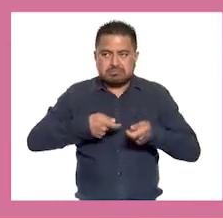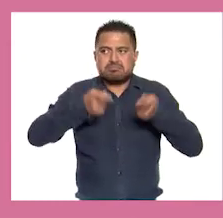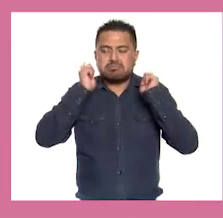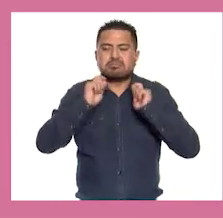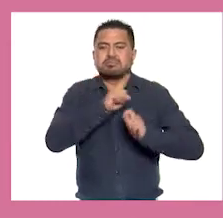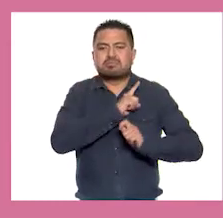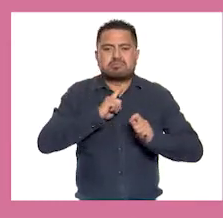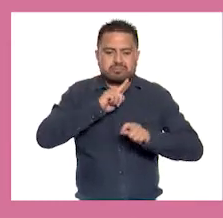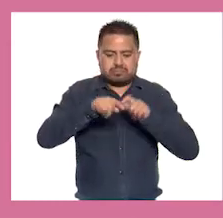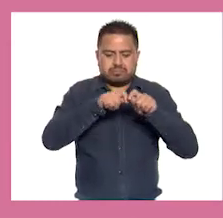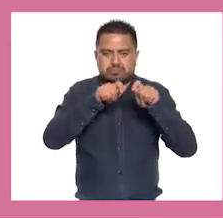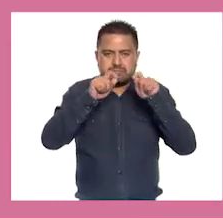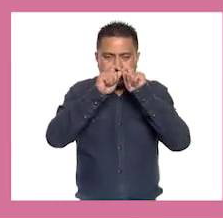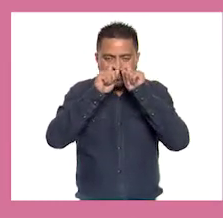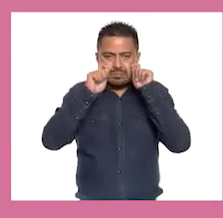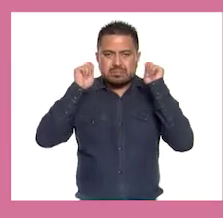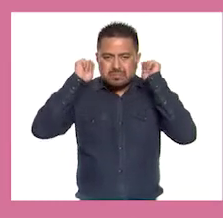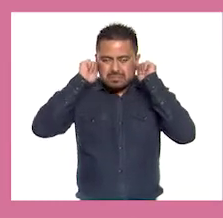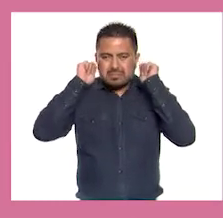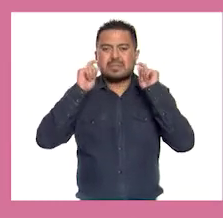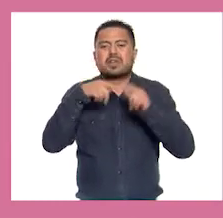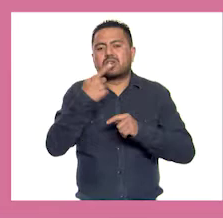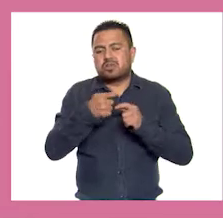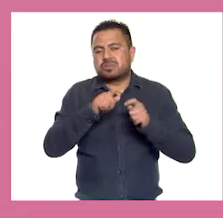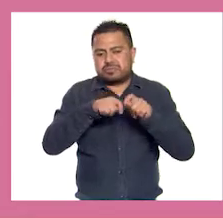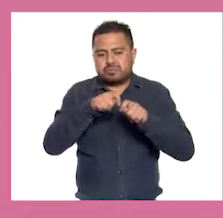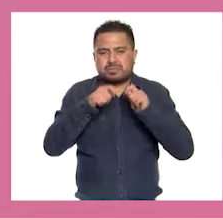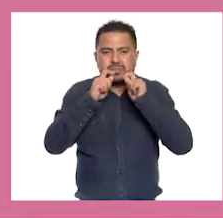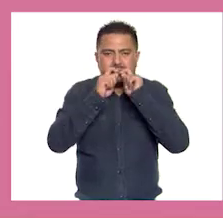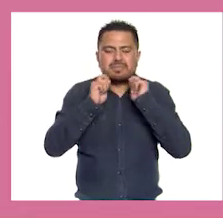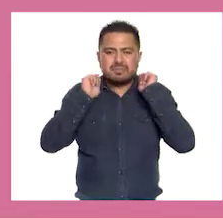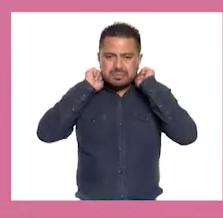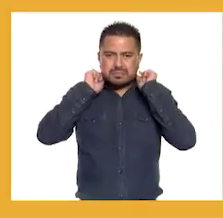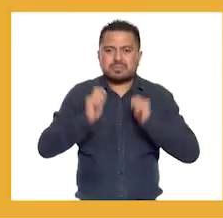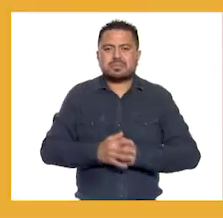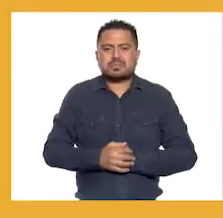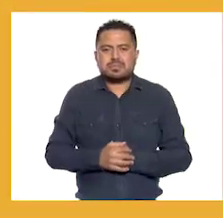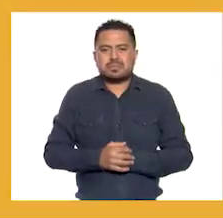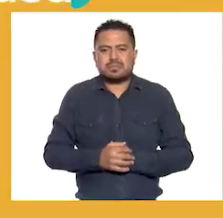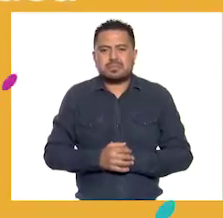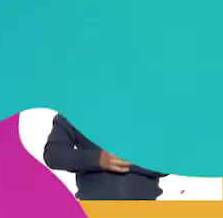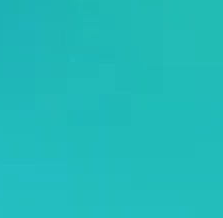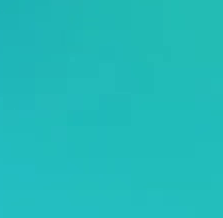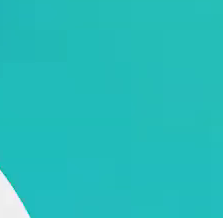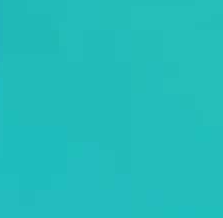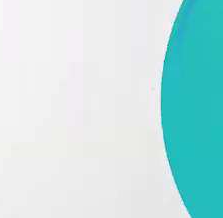colocártelo, deberás amarrar las cuerdas sobre tu cabeza y alrededor de tu cuello